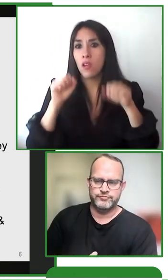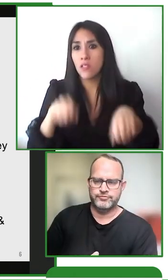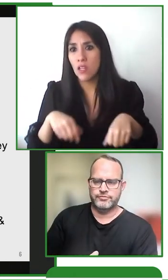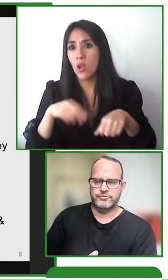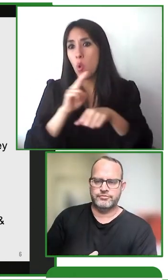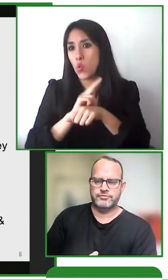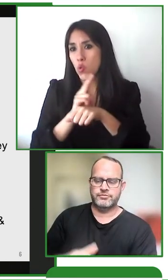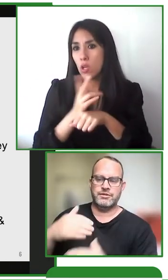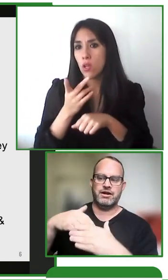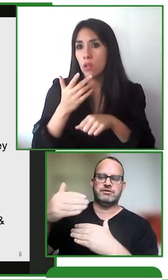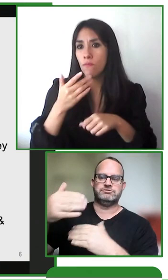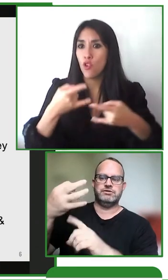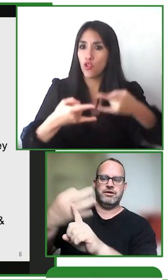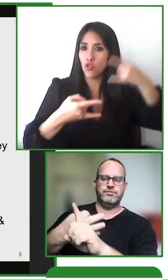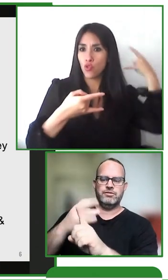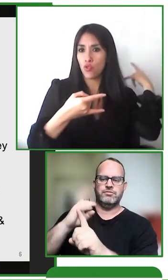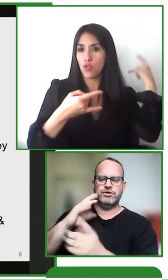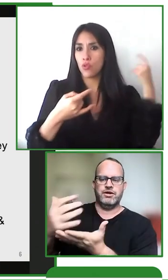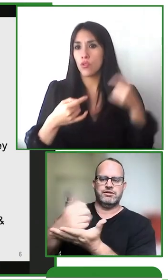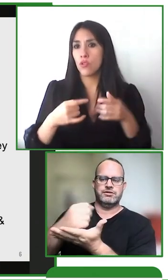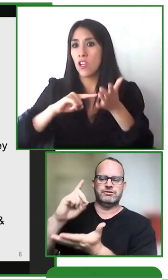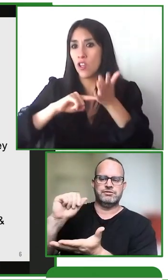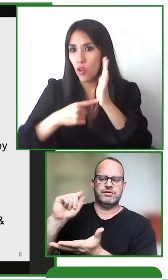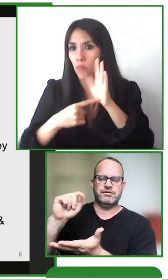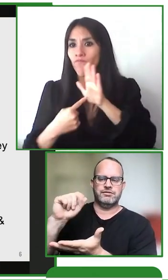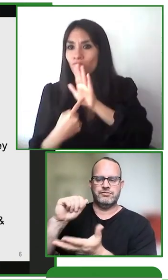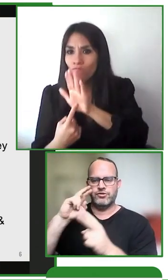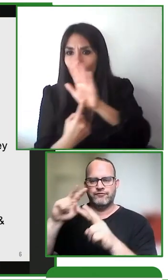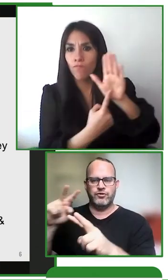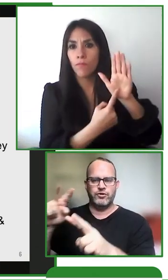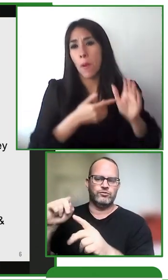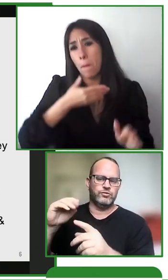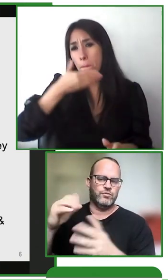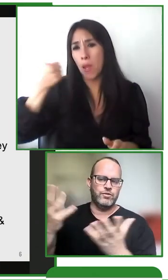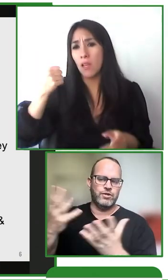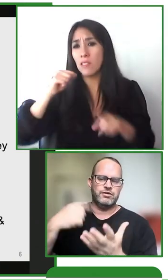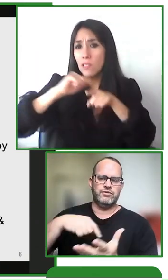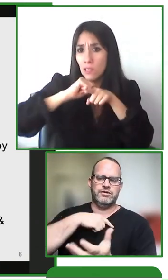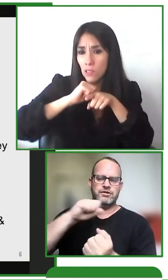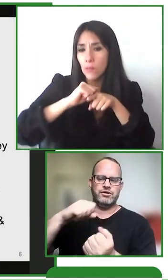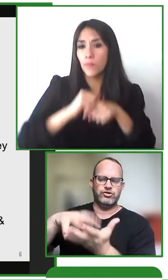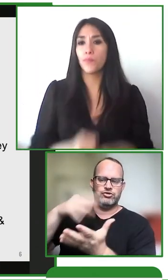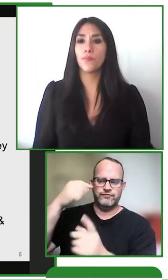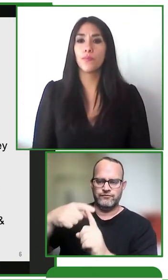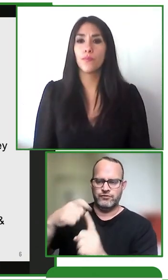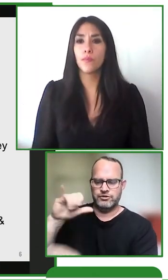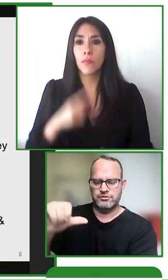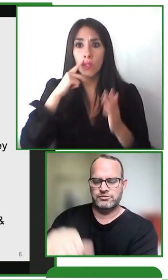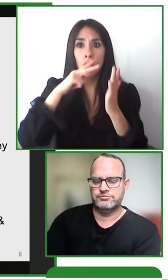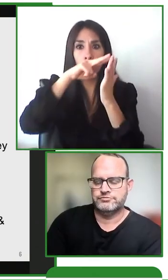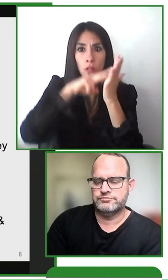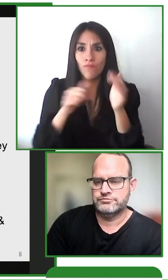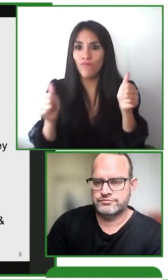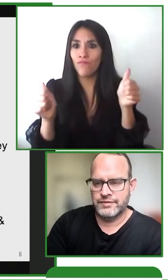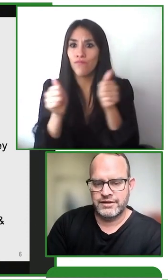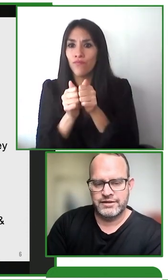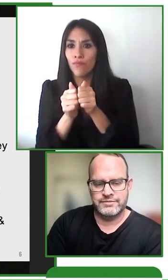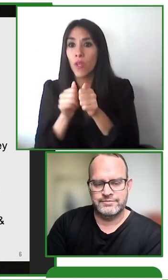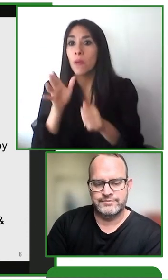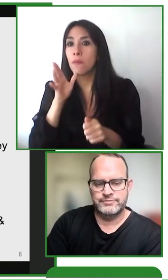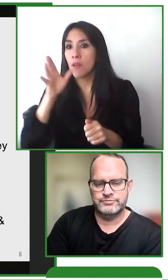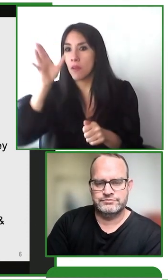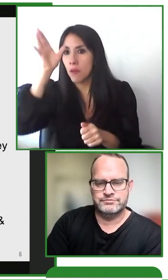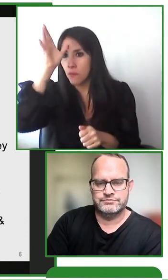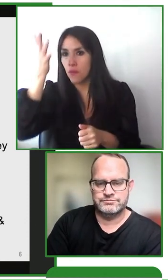mostrarles las mejores prácticas para al leer en conjunto entre padres y niños. Y en los próximos